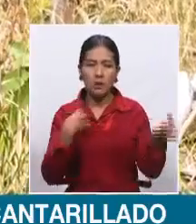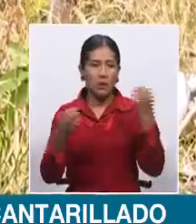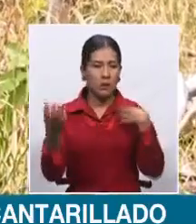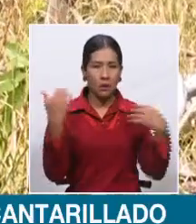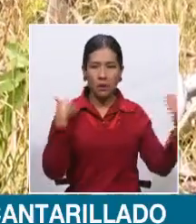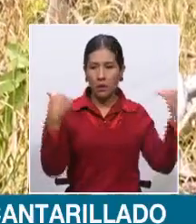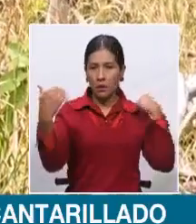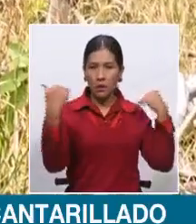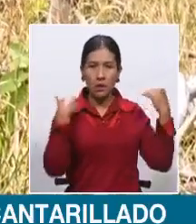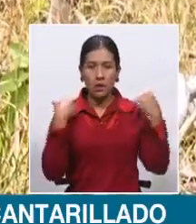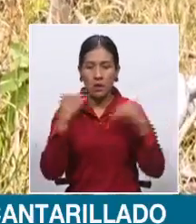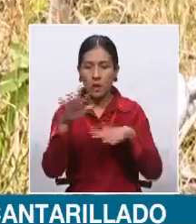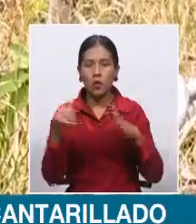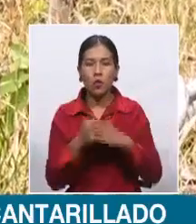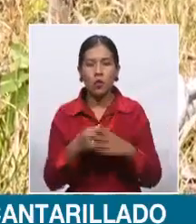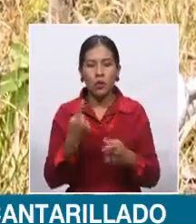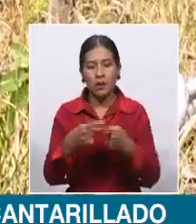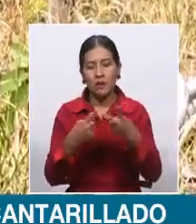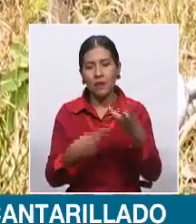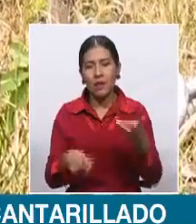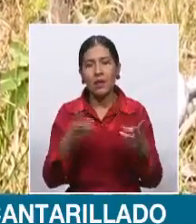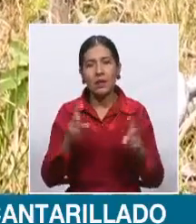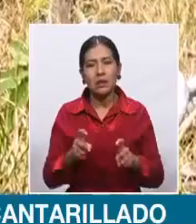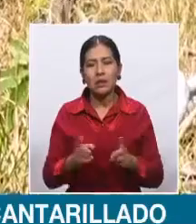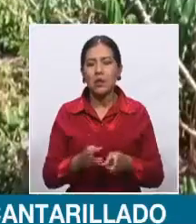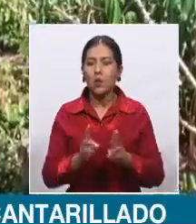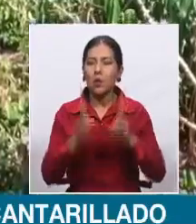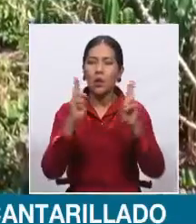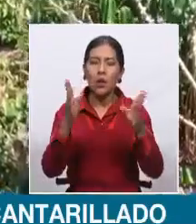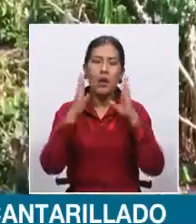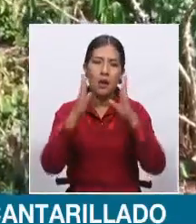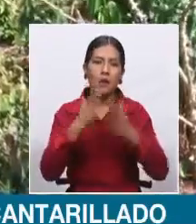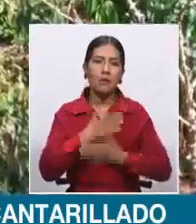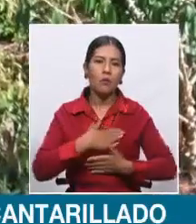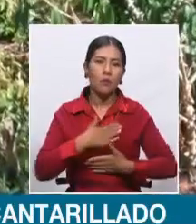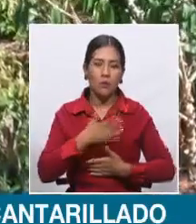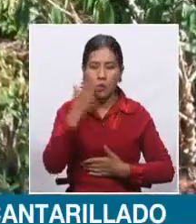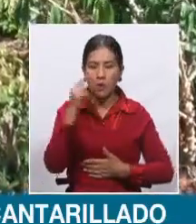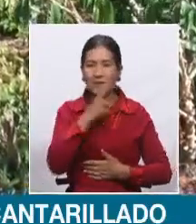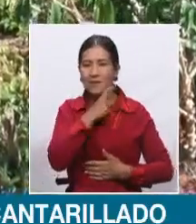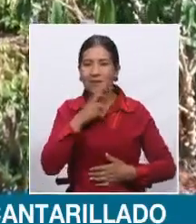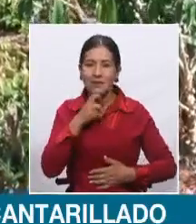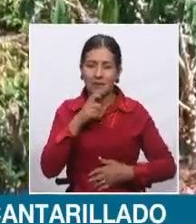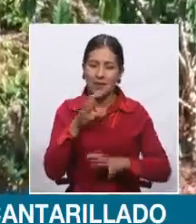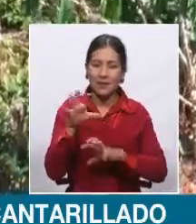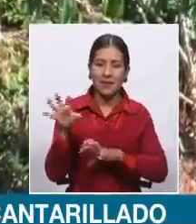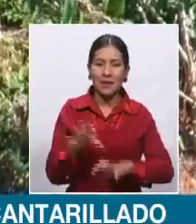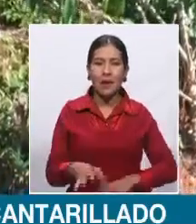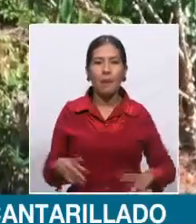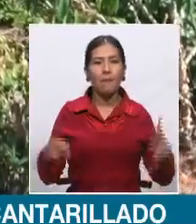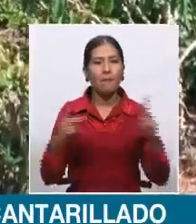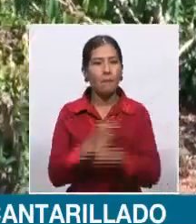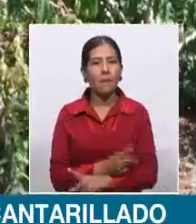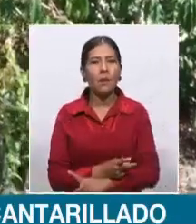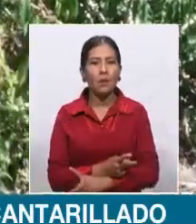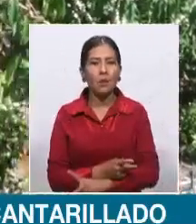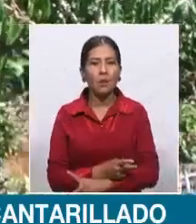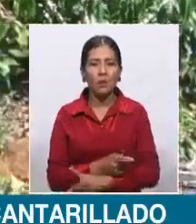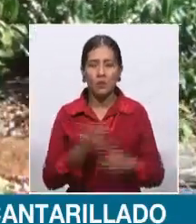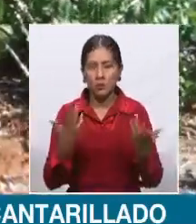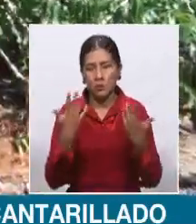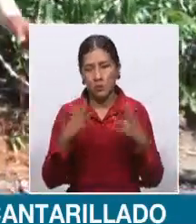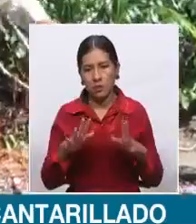Medio Ambiente y Agua sus diferentes declaratorias de emergencias por sequías, ¿no? Y obviamente, de acuerdo a todos